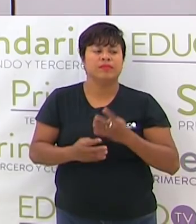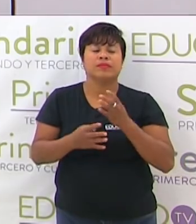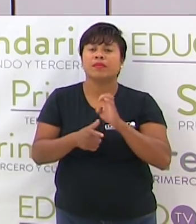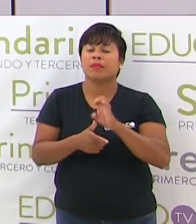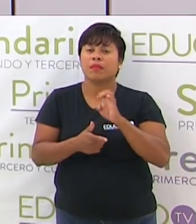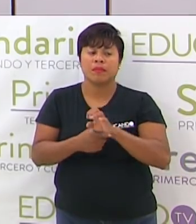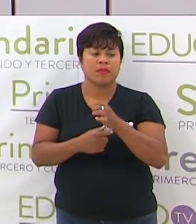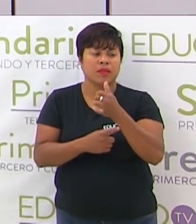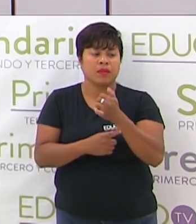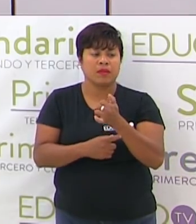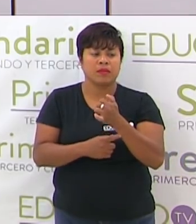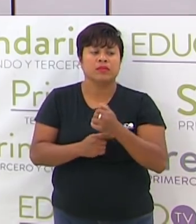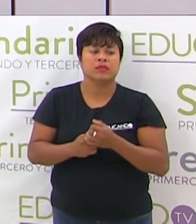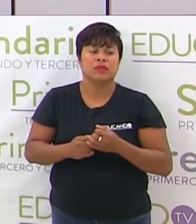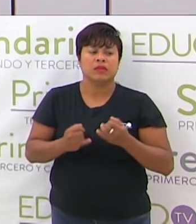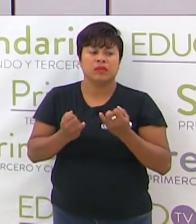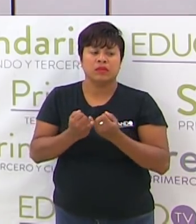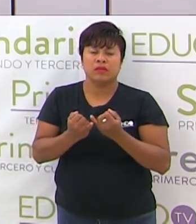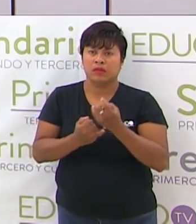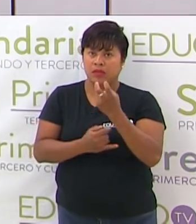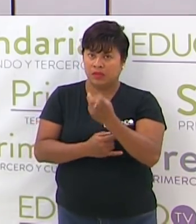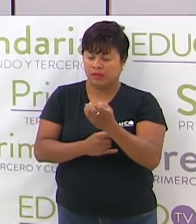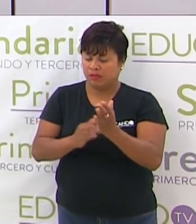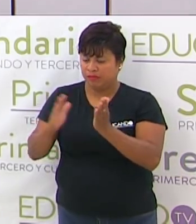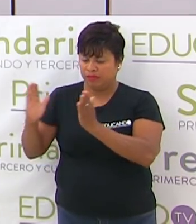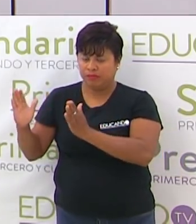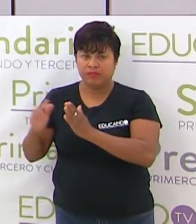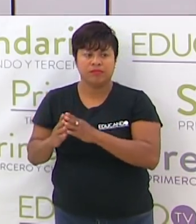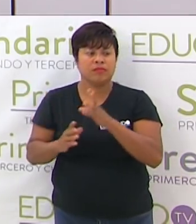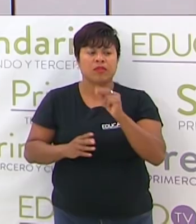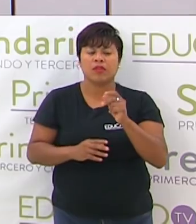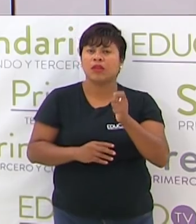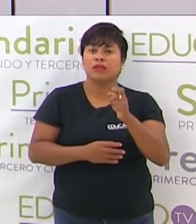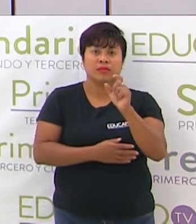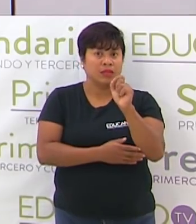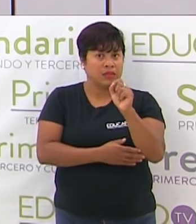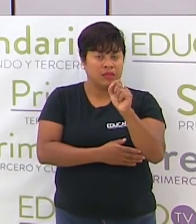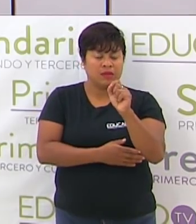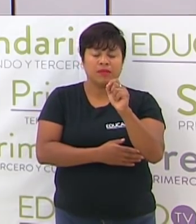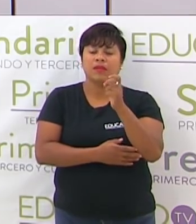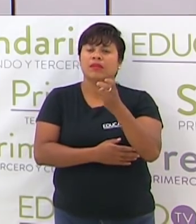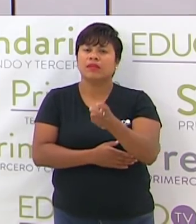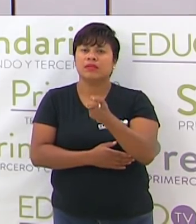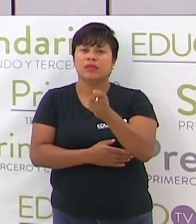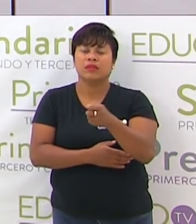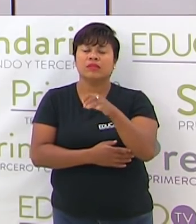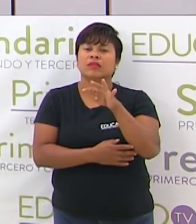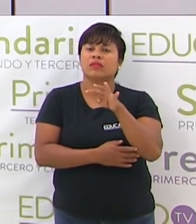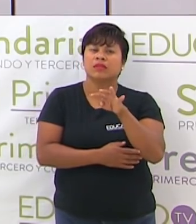acá. Entonces, el 6 correspondería a ese lado. No serían 20, serían